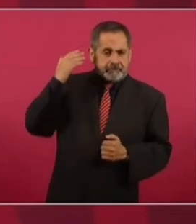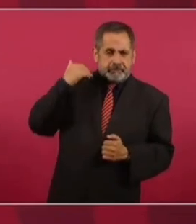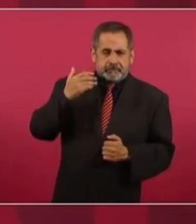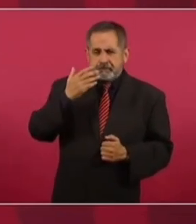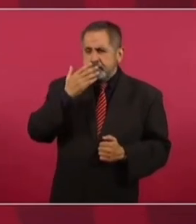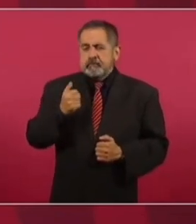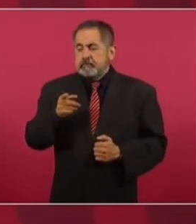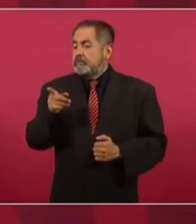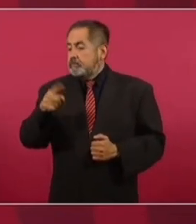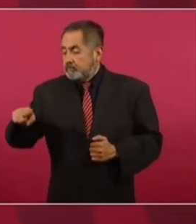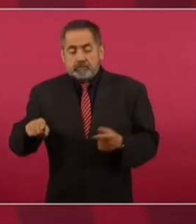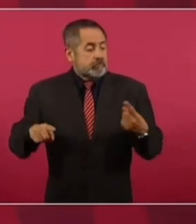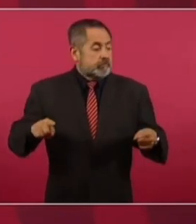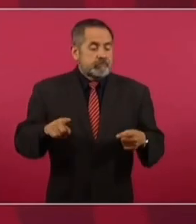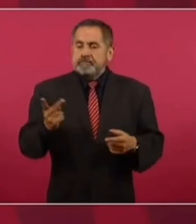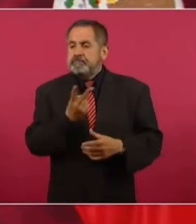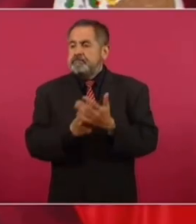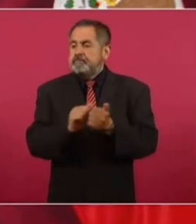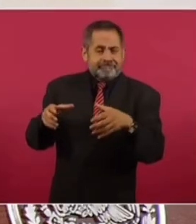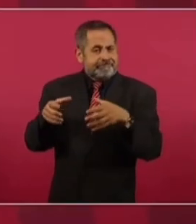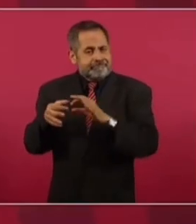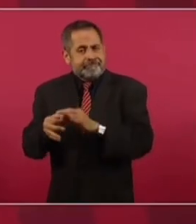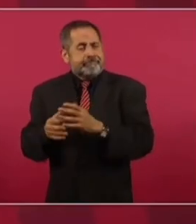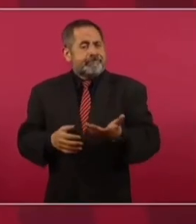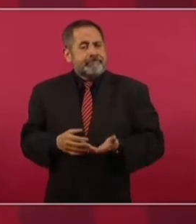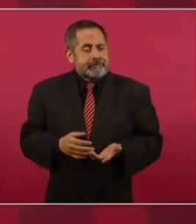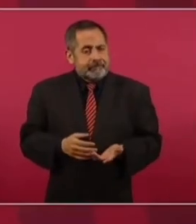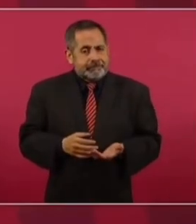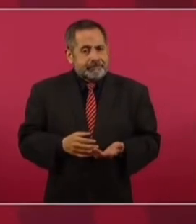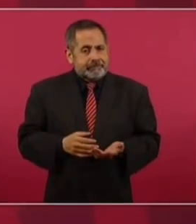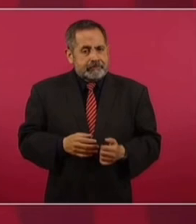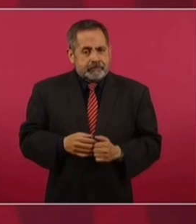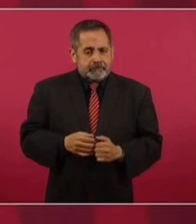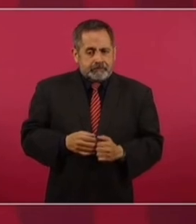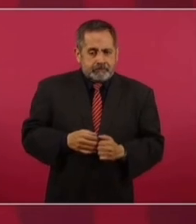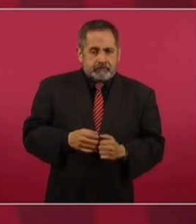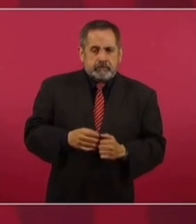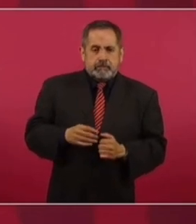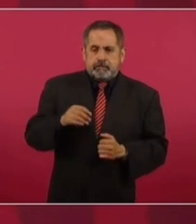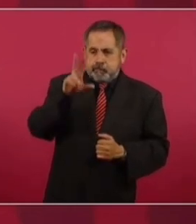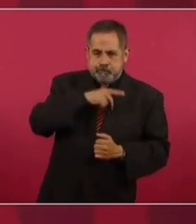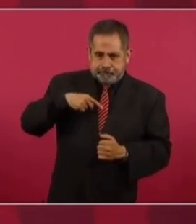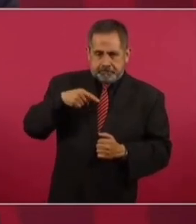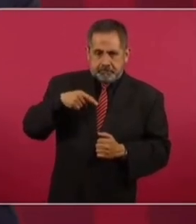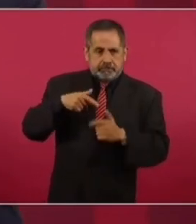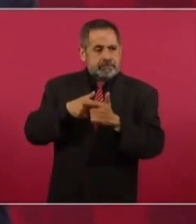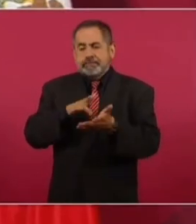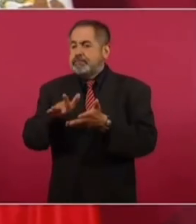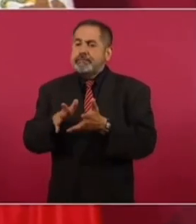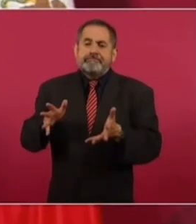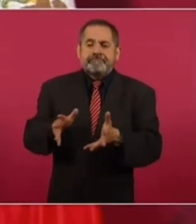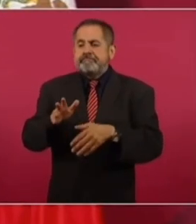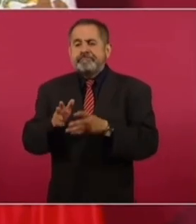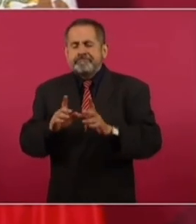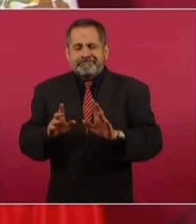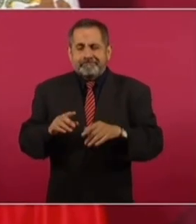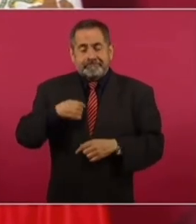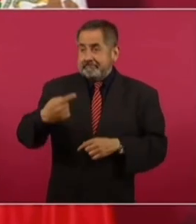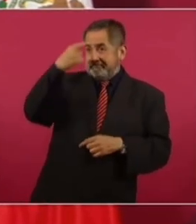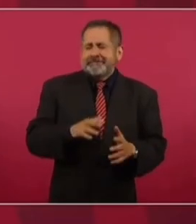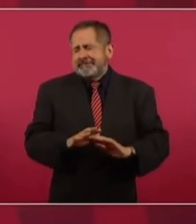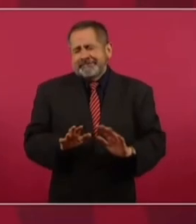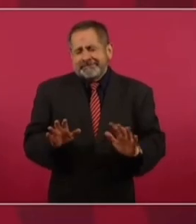existiese contubernio entre la autoridad y la delincuencia. No se continúe impulsando un estilo de